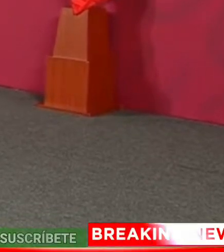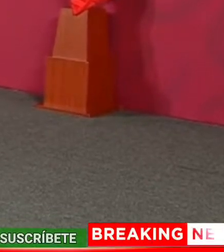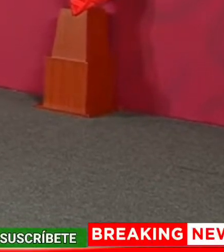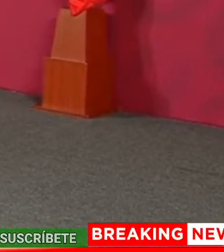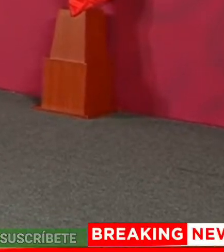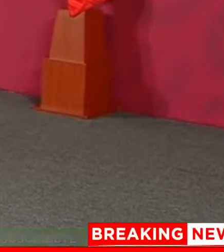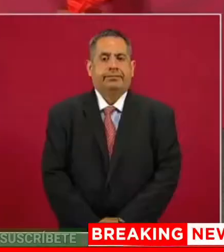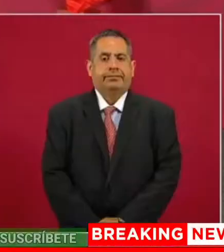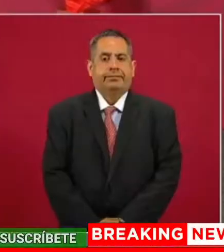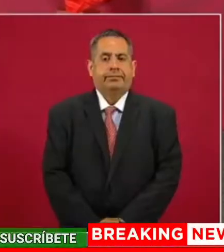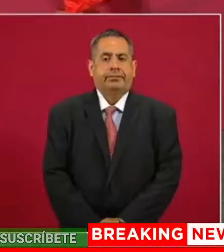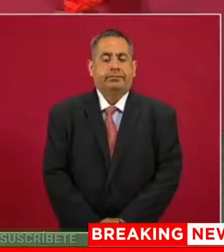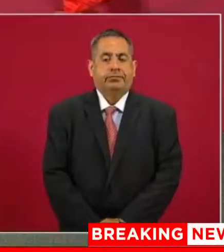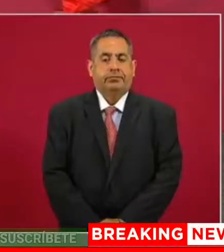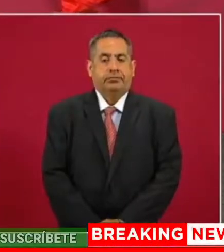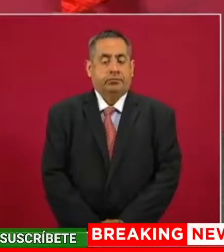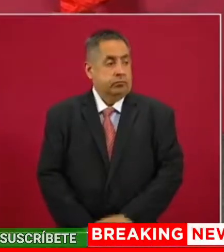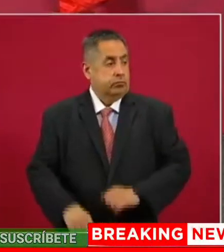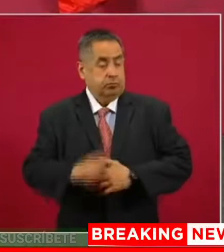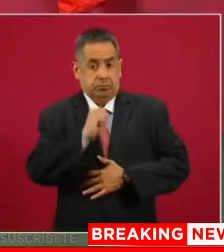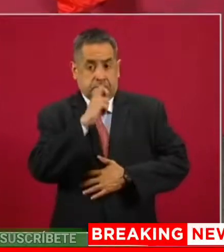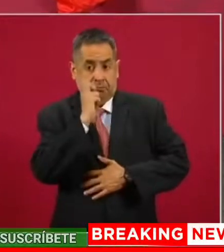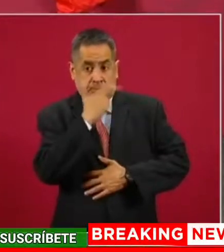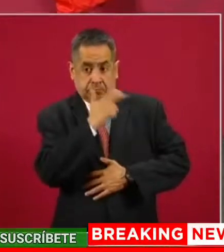se opuso